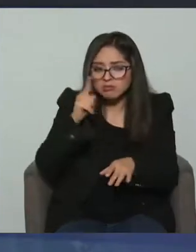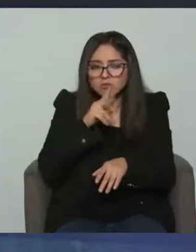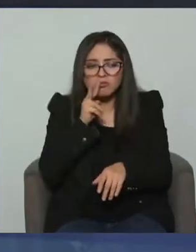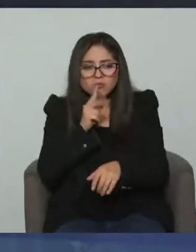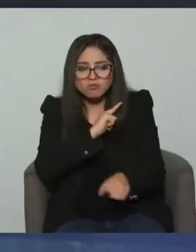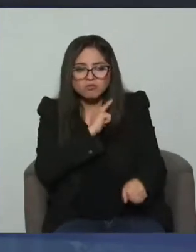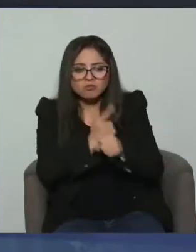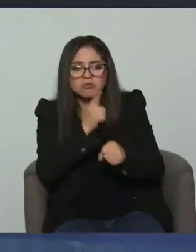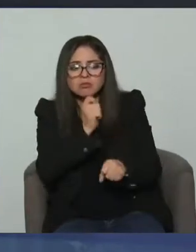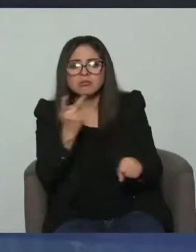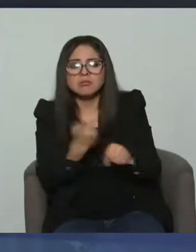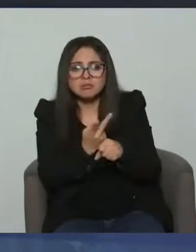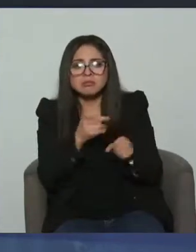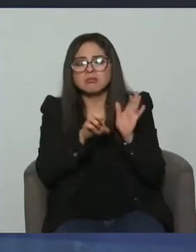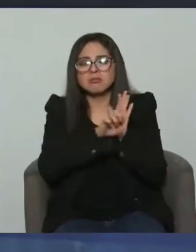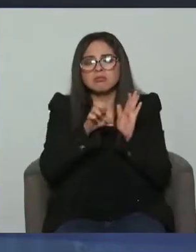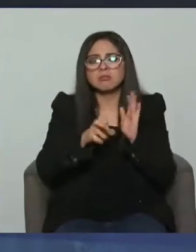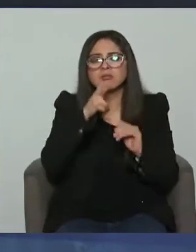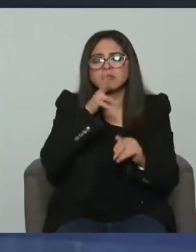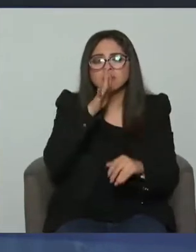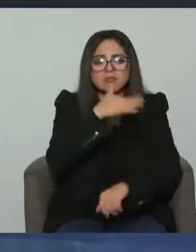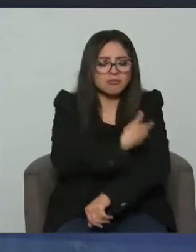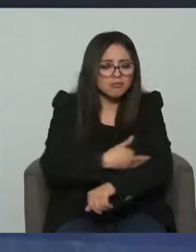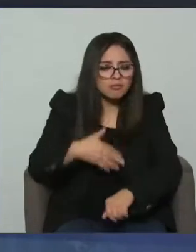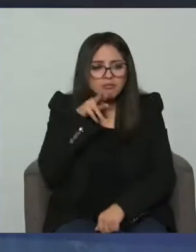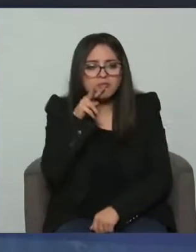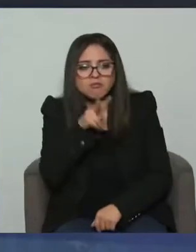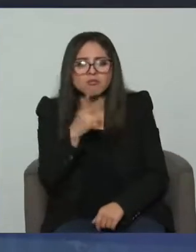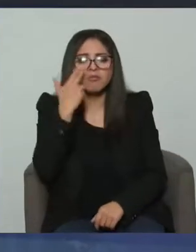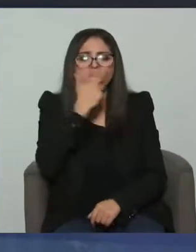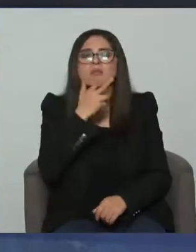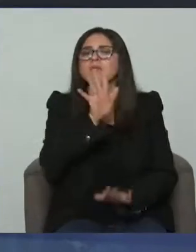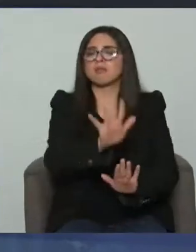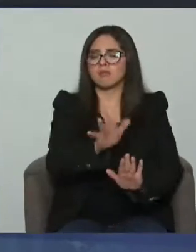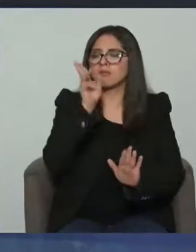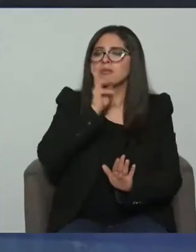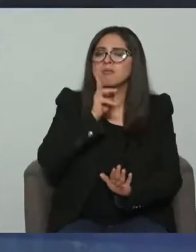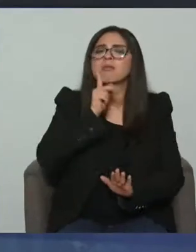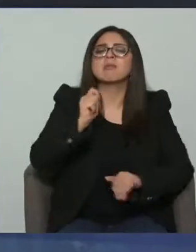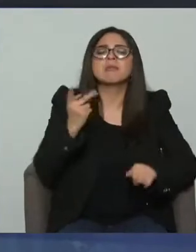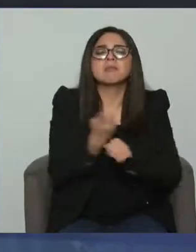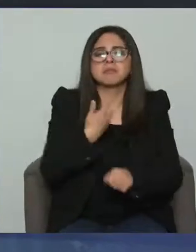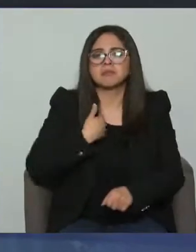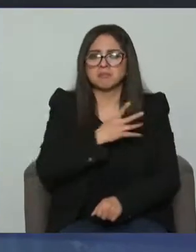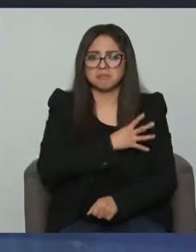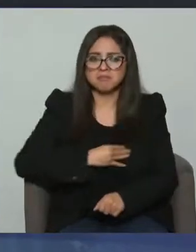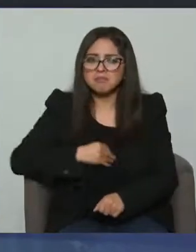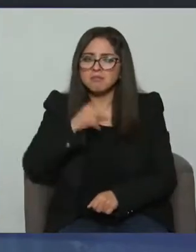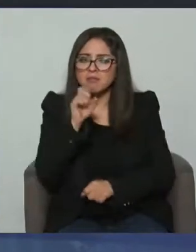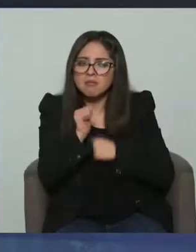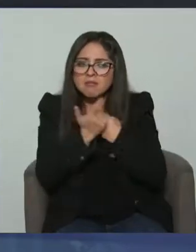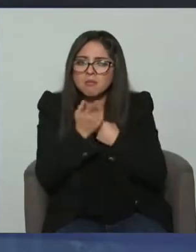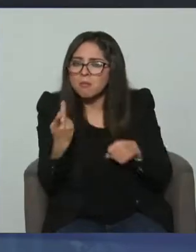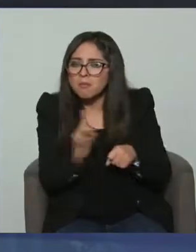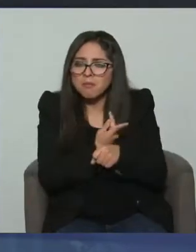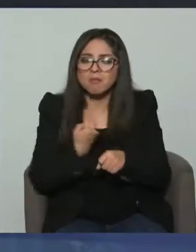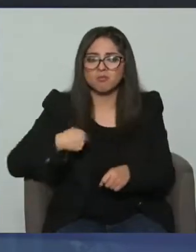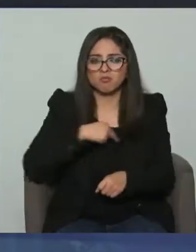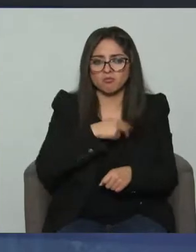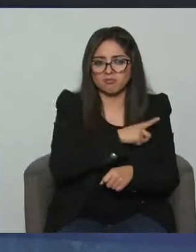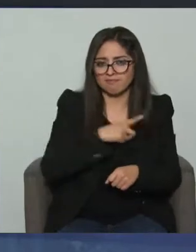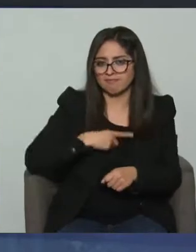es que tenemos como finalmente que hacer una contextualización, no podemos hacer una generalización porque finalmente es parte como de cuidar y